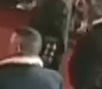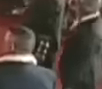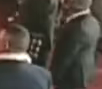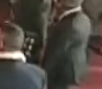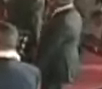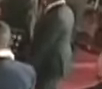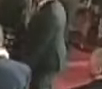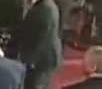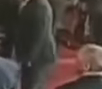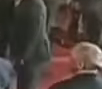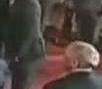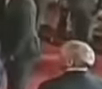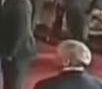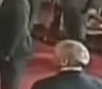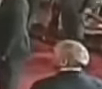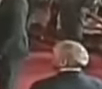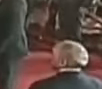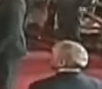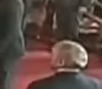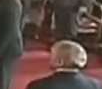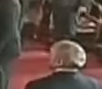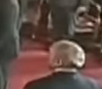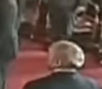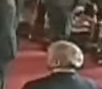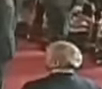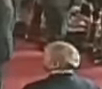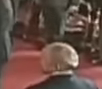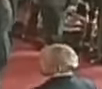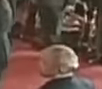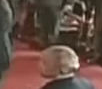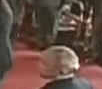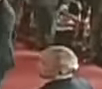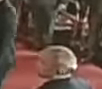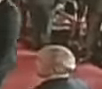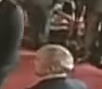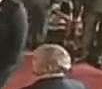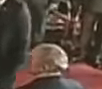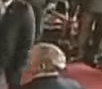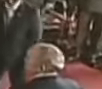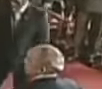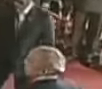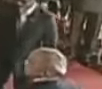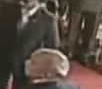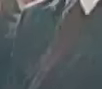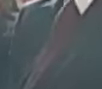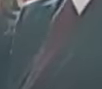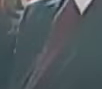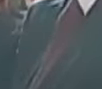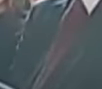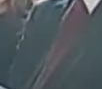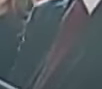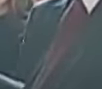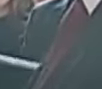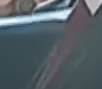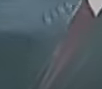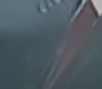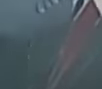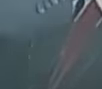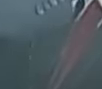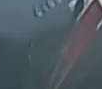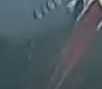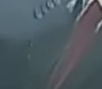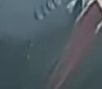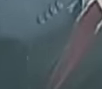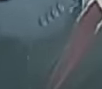territorio esequivo. También, como parte de los decretos, se ordenó la creación inmediata de la División PDVSA Esequivo, CBG Esequivo,